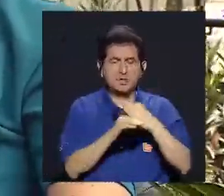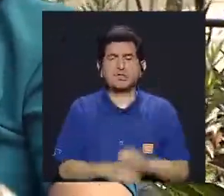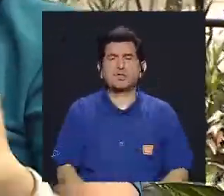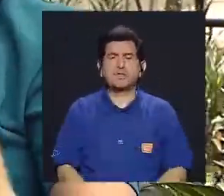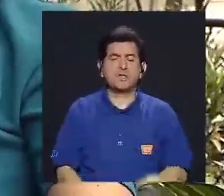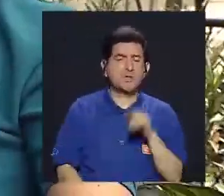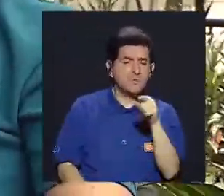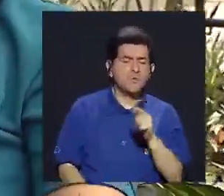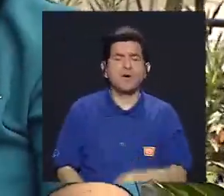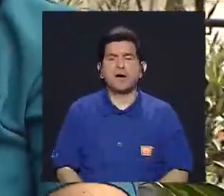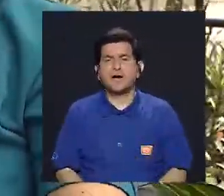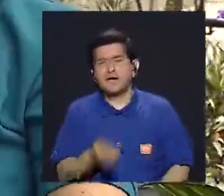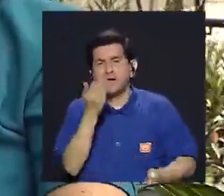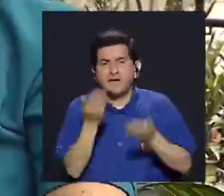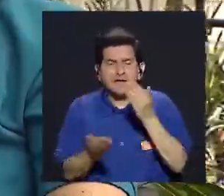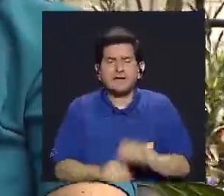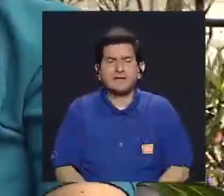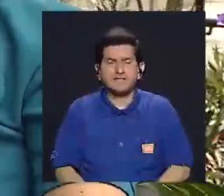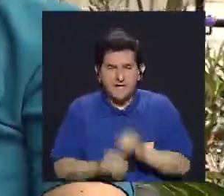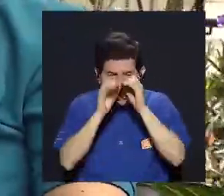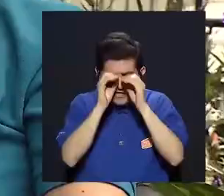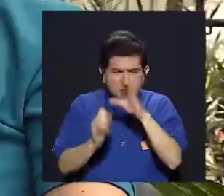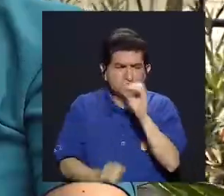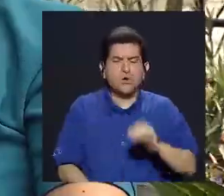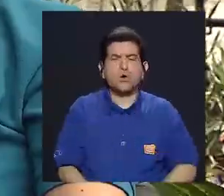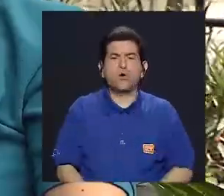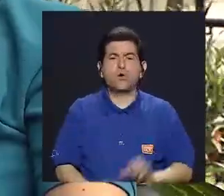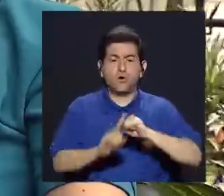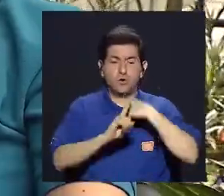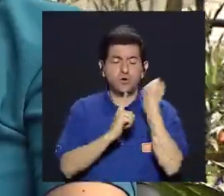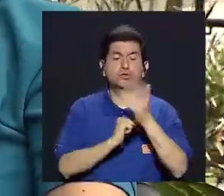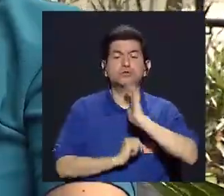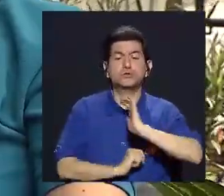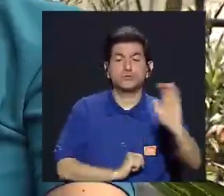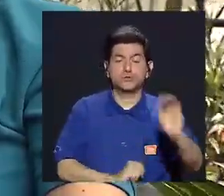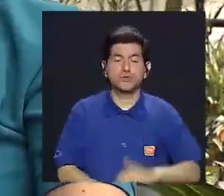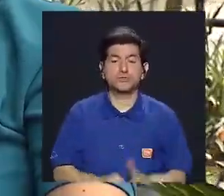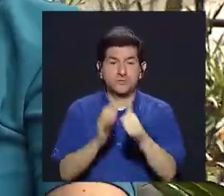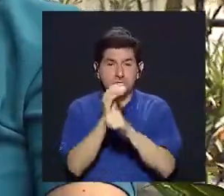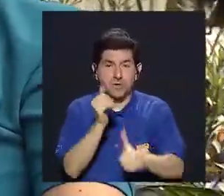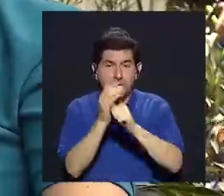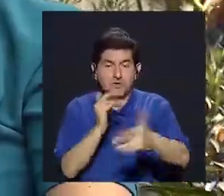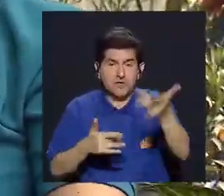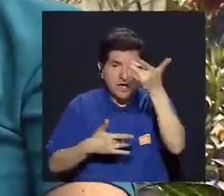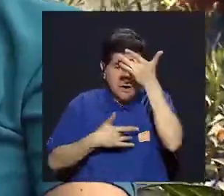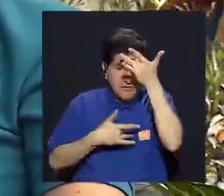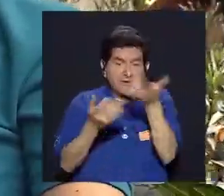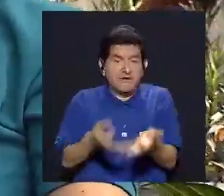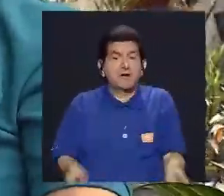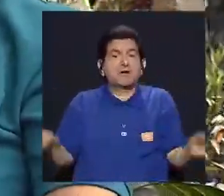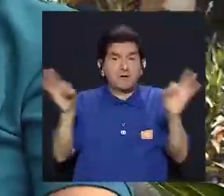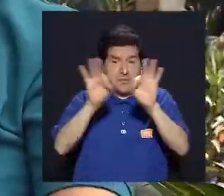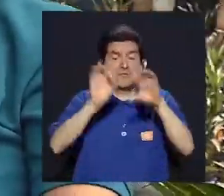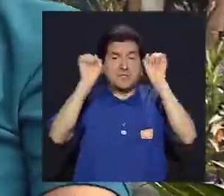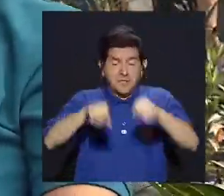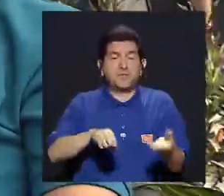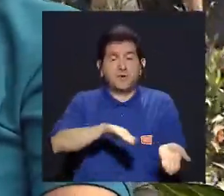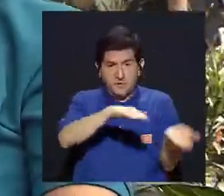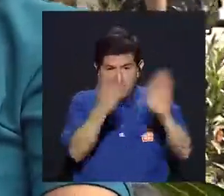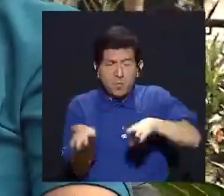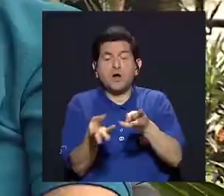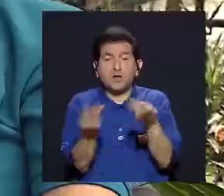de microorganismo del estatus del niño que se enferme entonces recordemos que la diarrea como enfermedad es una causa muy importante de mortalidad